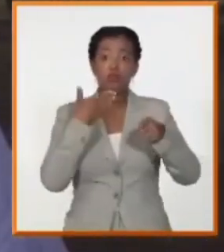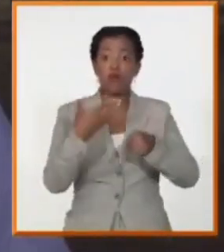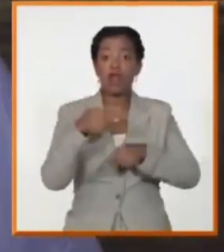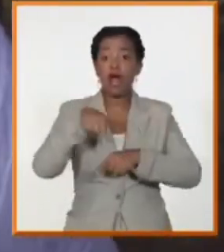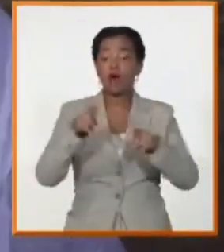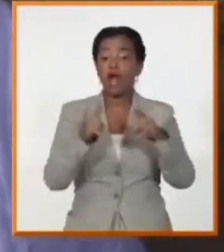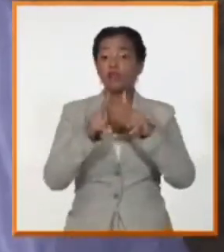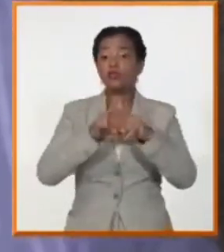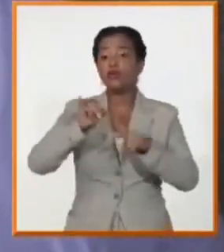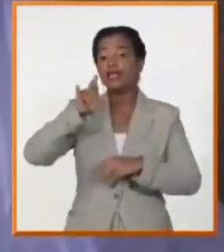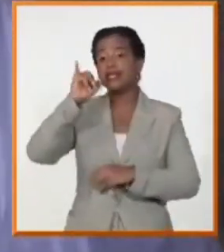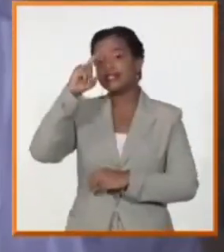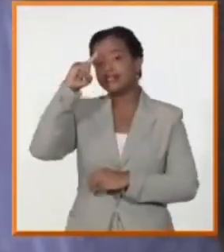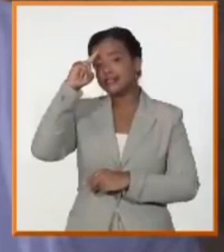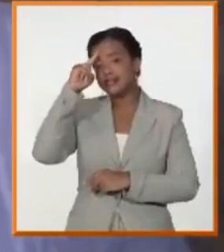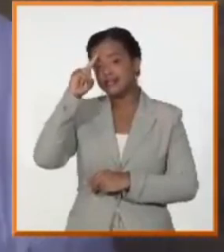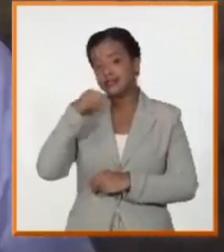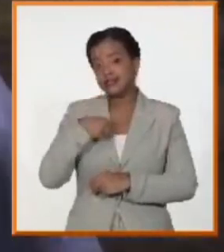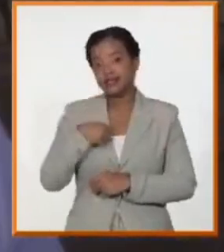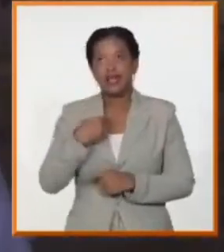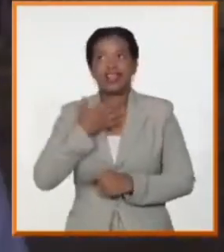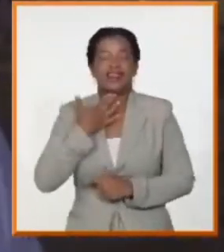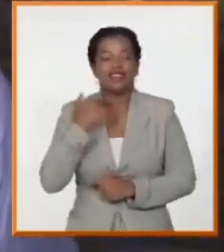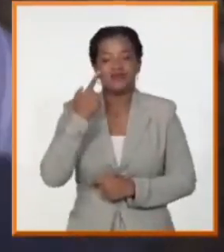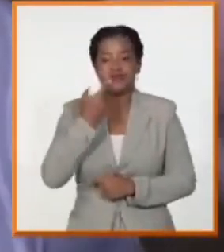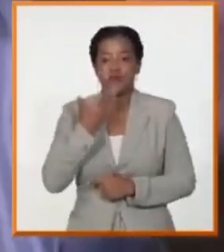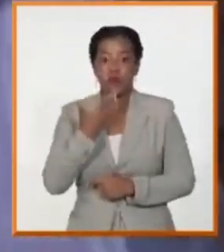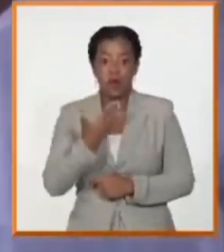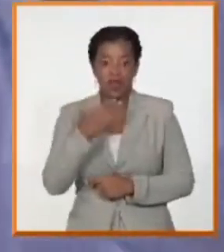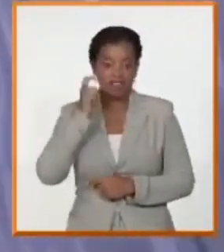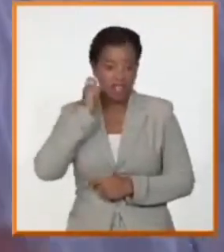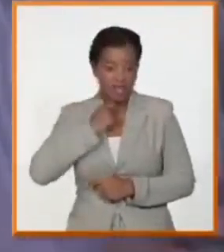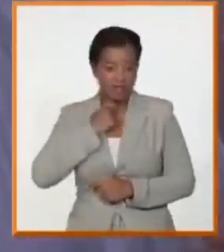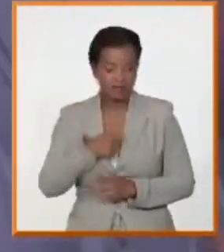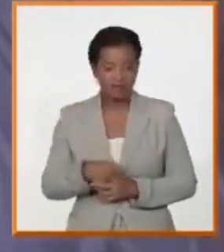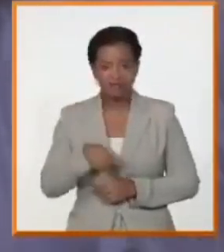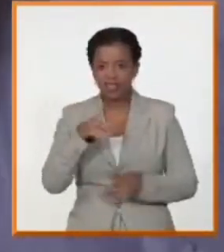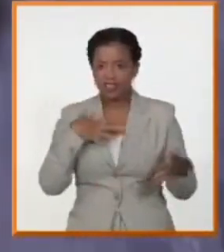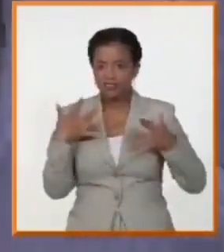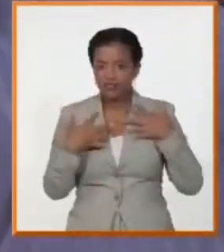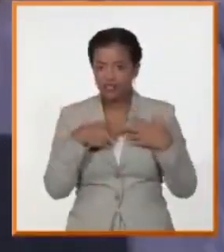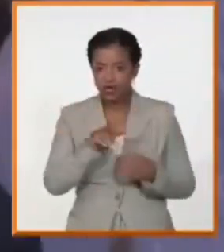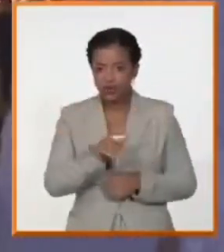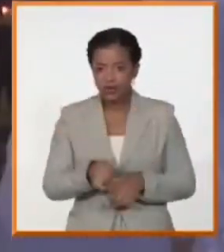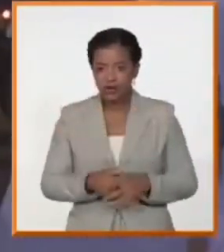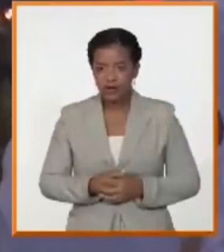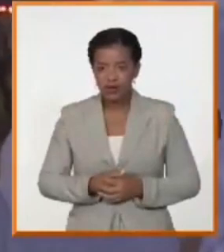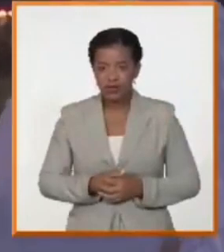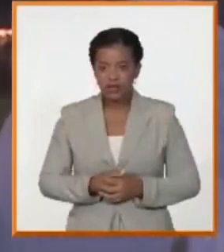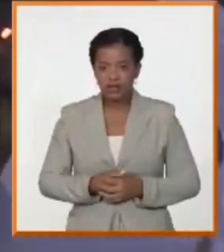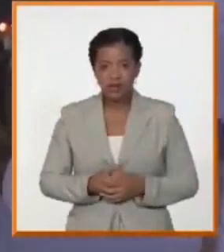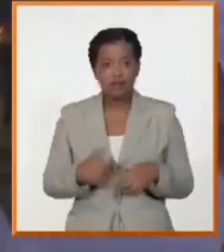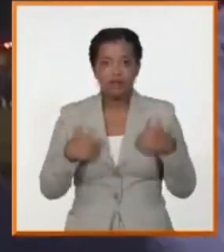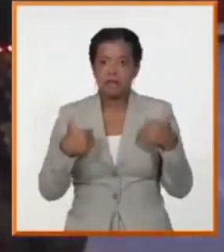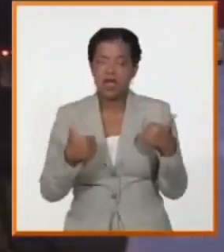Iris. Y estamos locos por ver a Buenafé. ¿Y cómo la estás pasando tú? ¿Cómo la estás pasando tú aquí en el club? Bien,